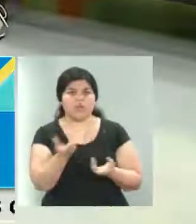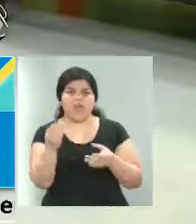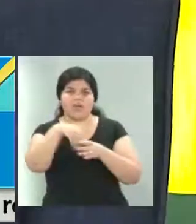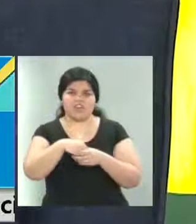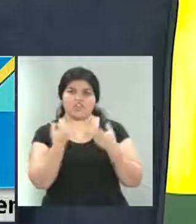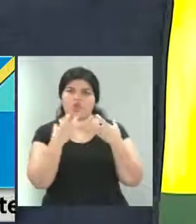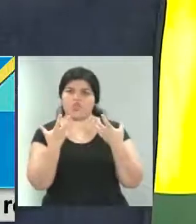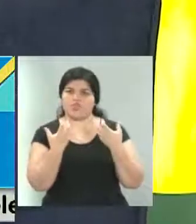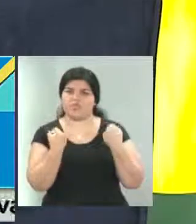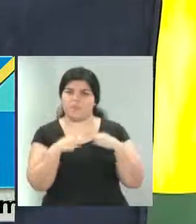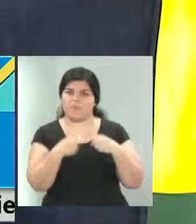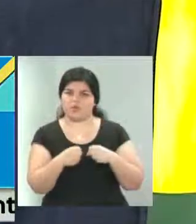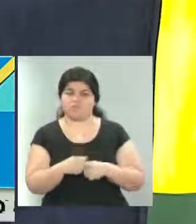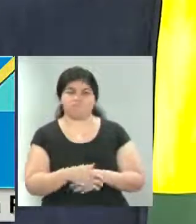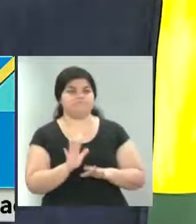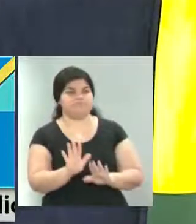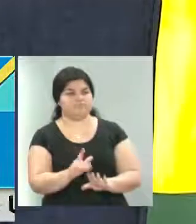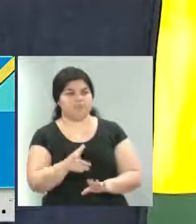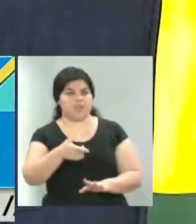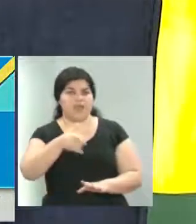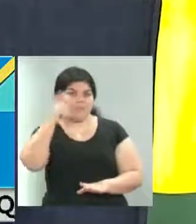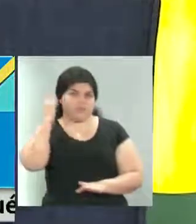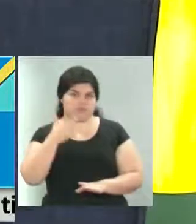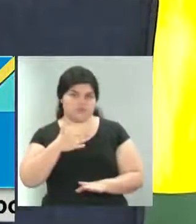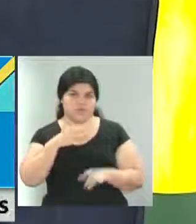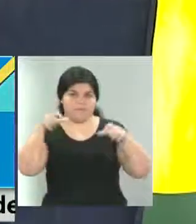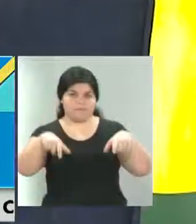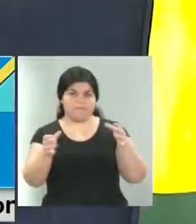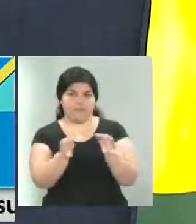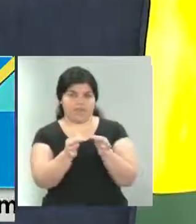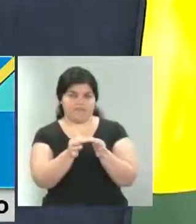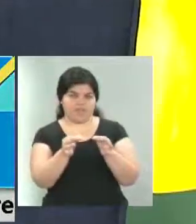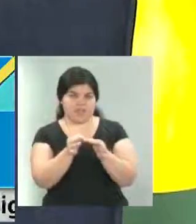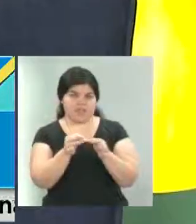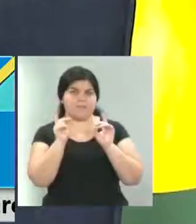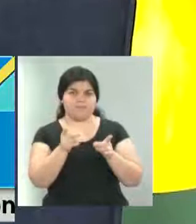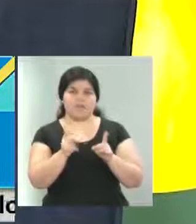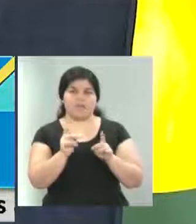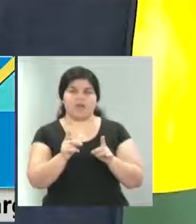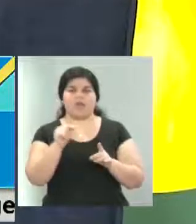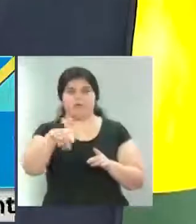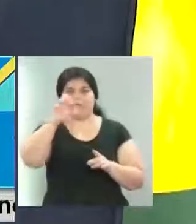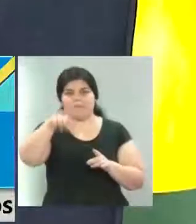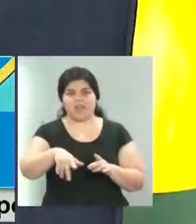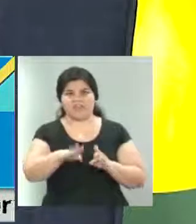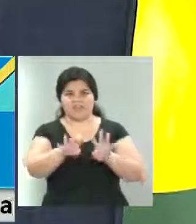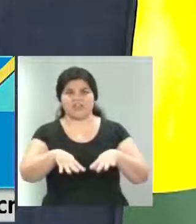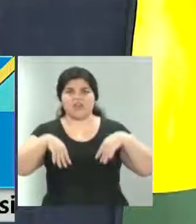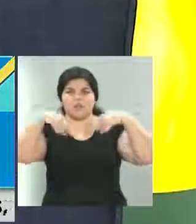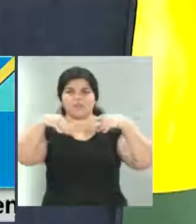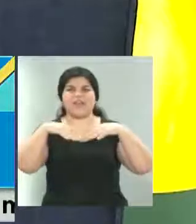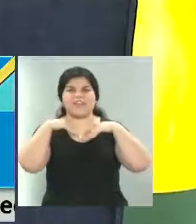Mi experiencia en el Malvinas, con partidos masivos, que es donde se aplica toda esta tecnología de tribuna segura y se ha aplicado que falta,